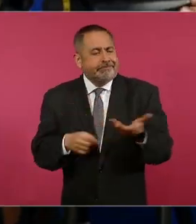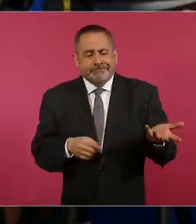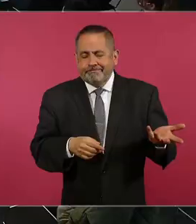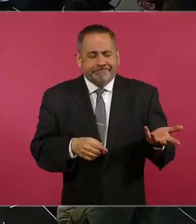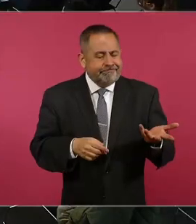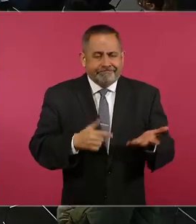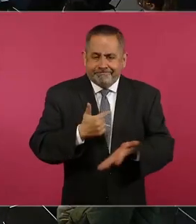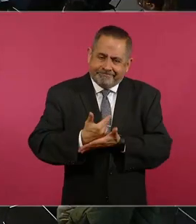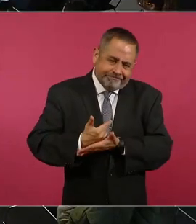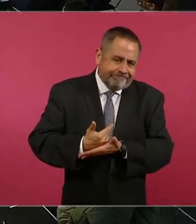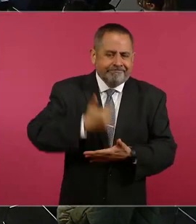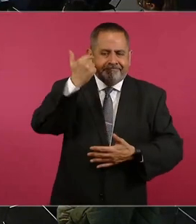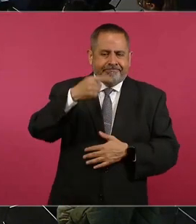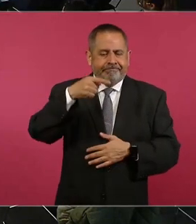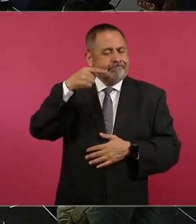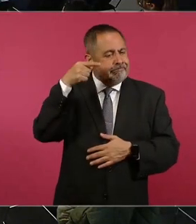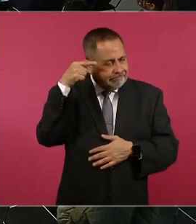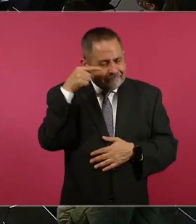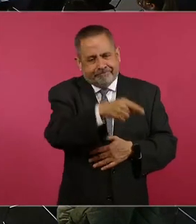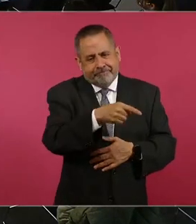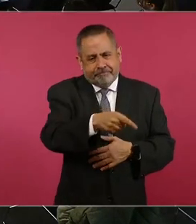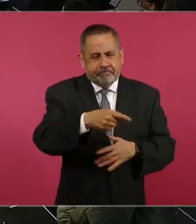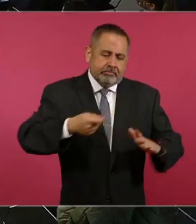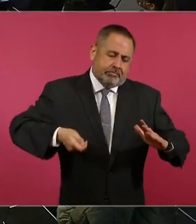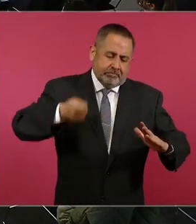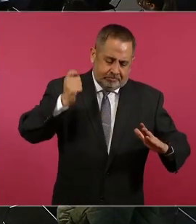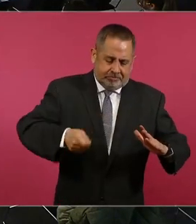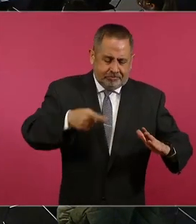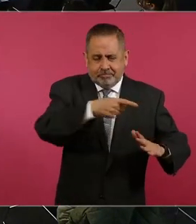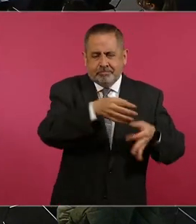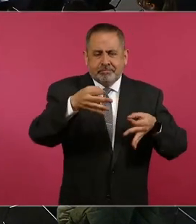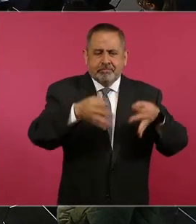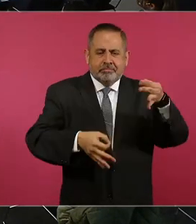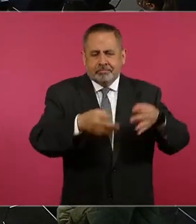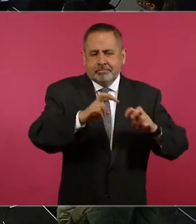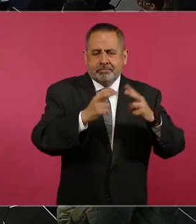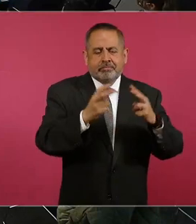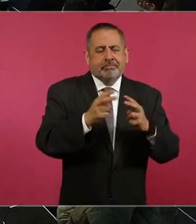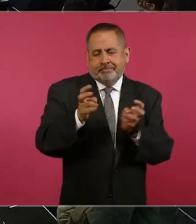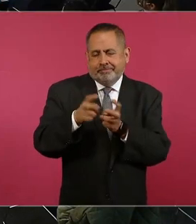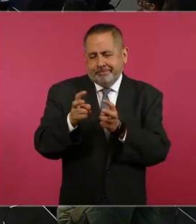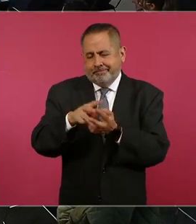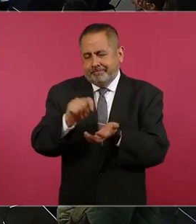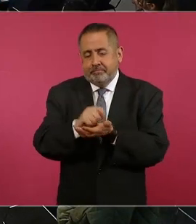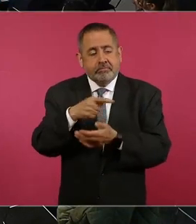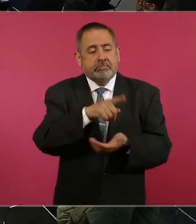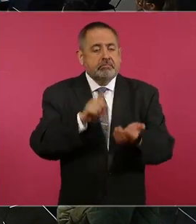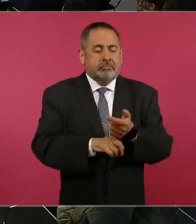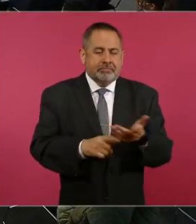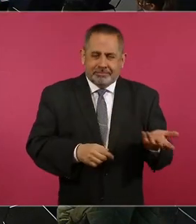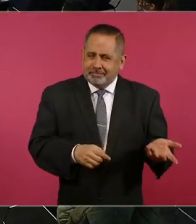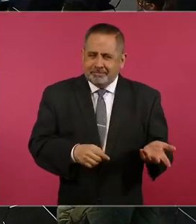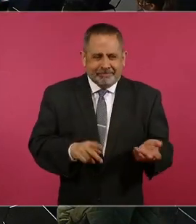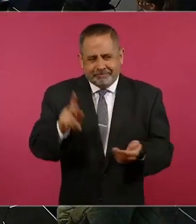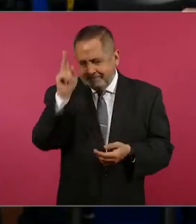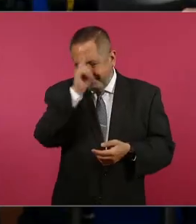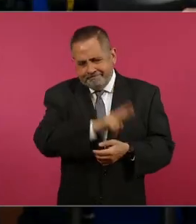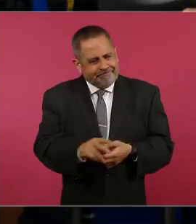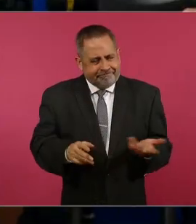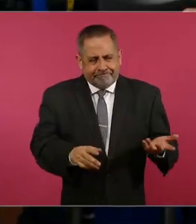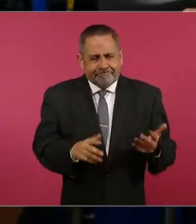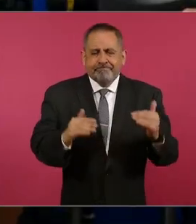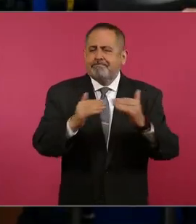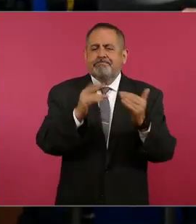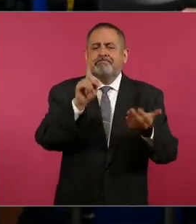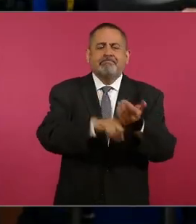tan grave lo que pasó con esta sentencia de este tribunal de Tamaulipas que se equipara con el daño que